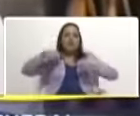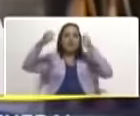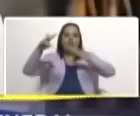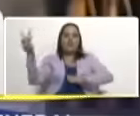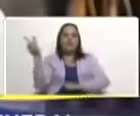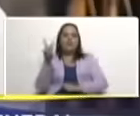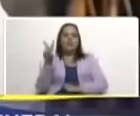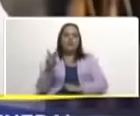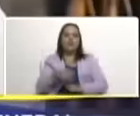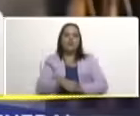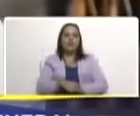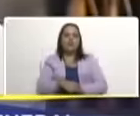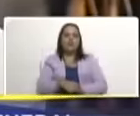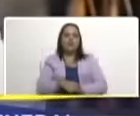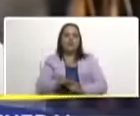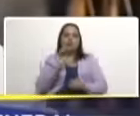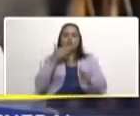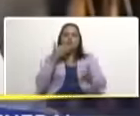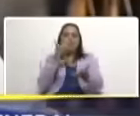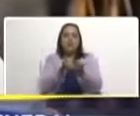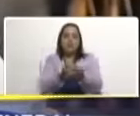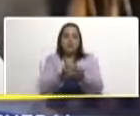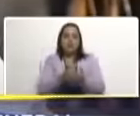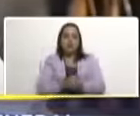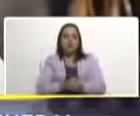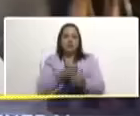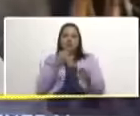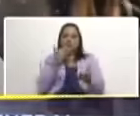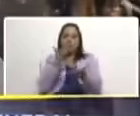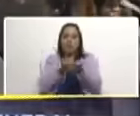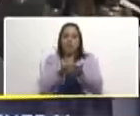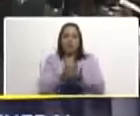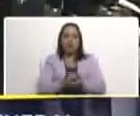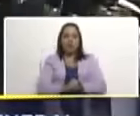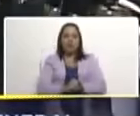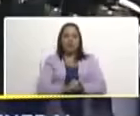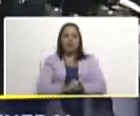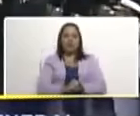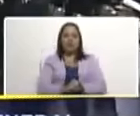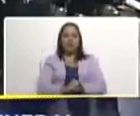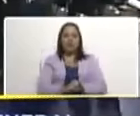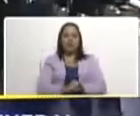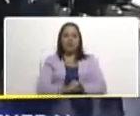Venezuela! Muchas gracias. Muchas gracias.